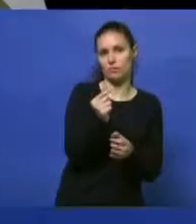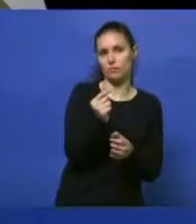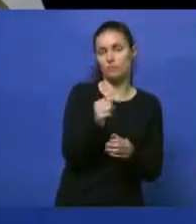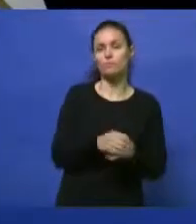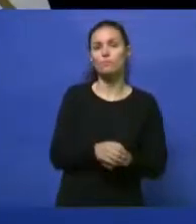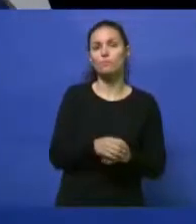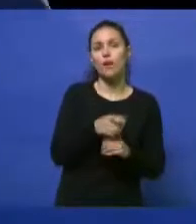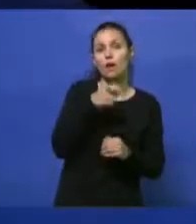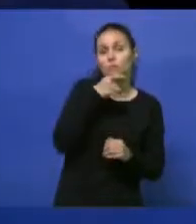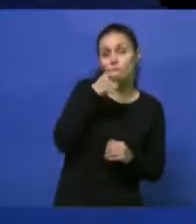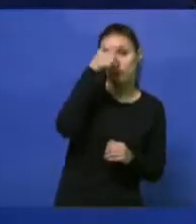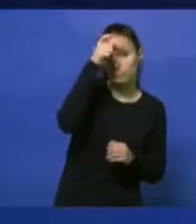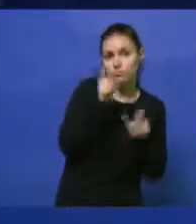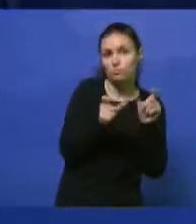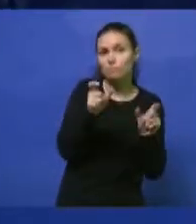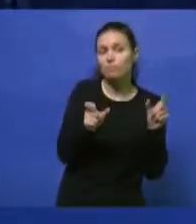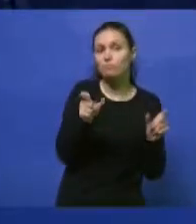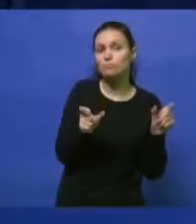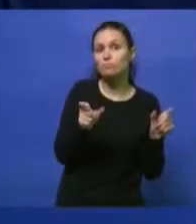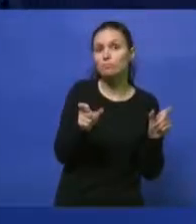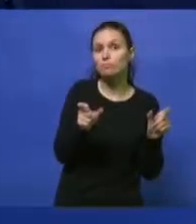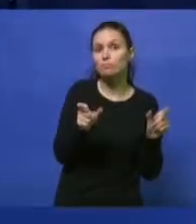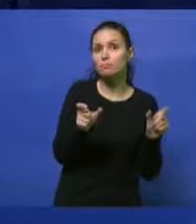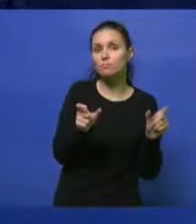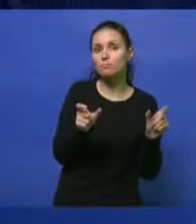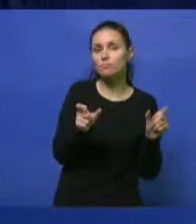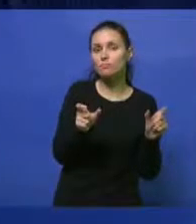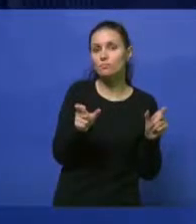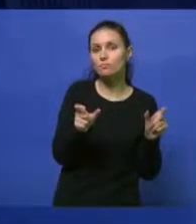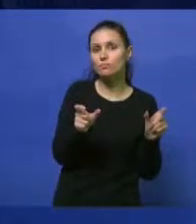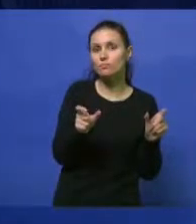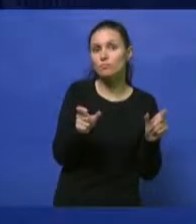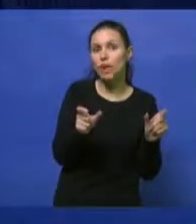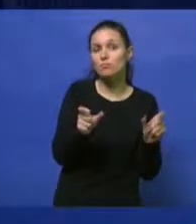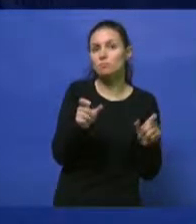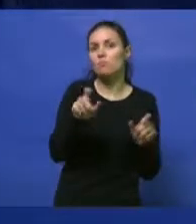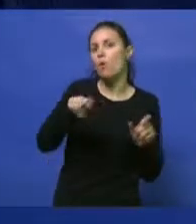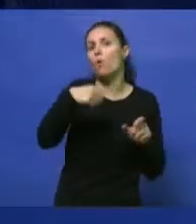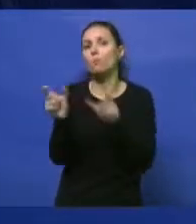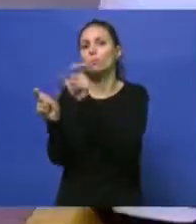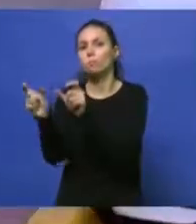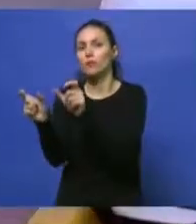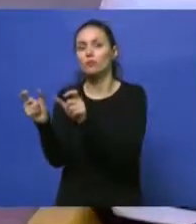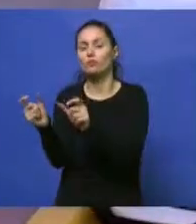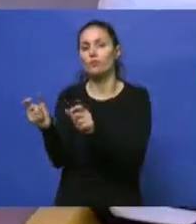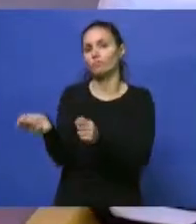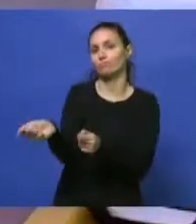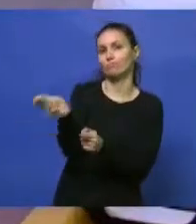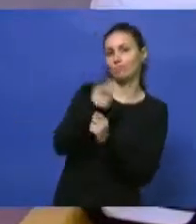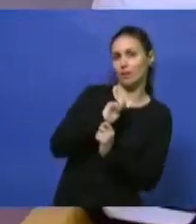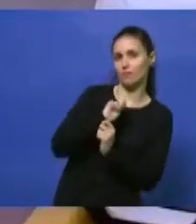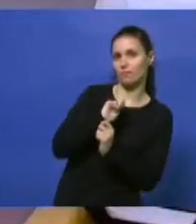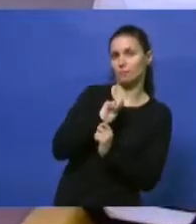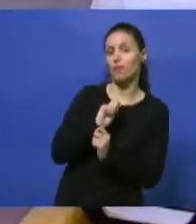bombero se nutre pura y exclusivamente de lo que aporta la gente y de los subsidios que nos puede estar dando